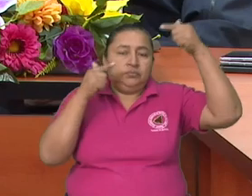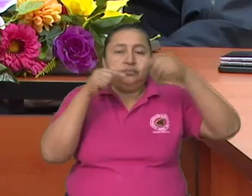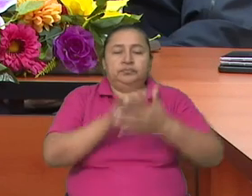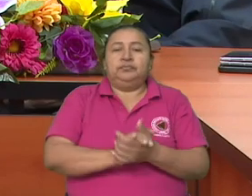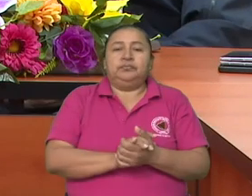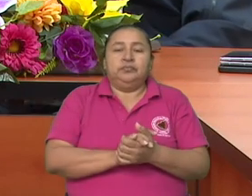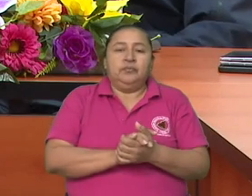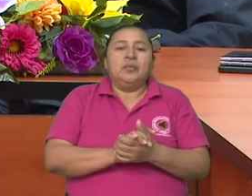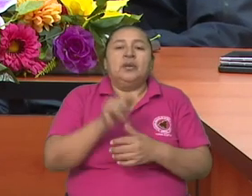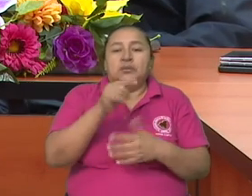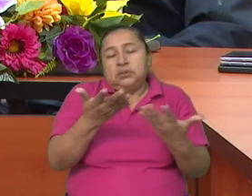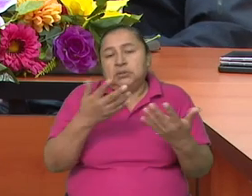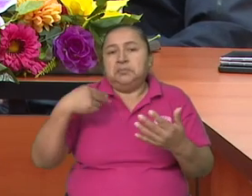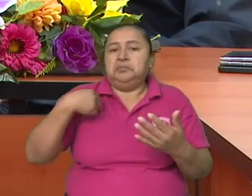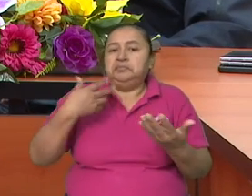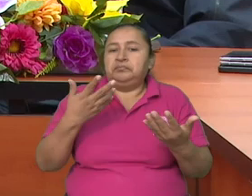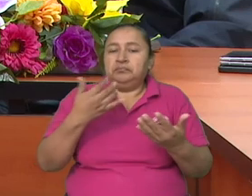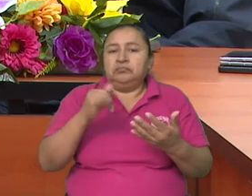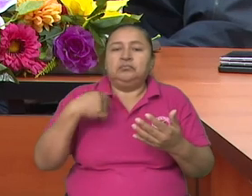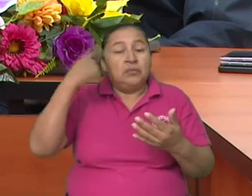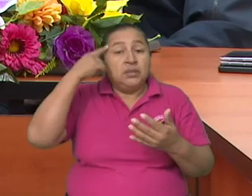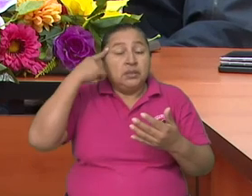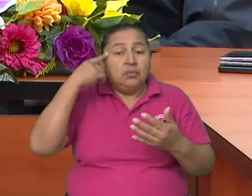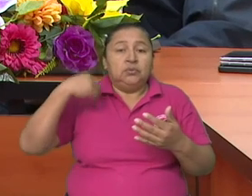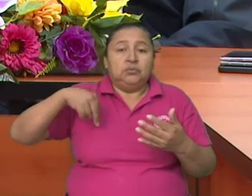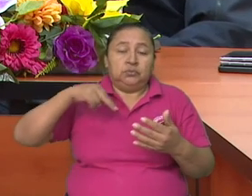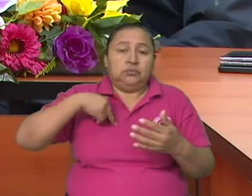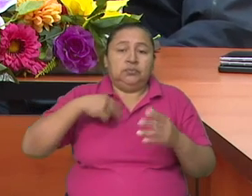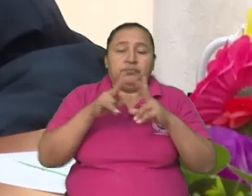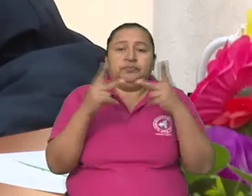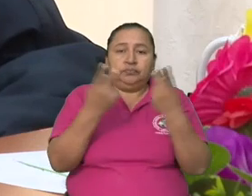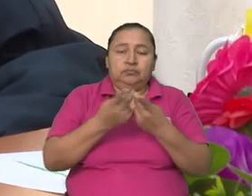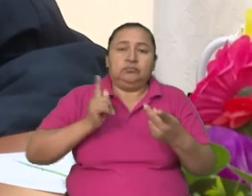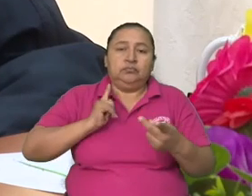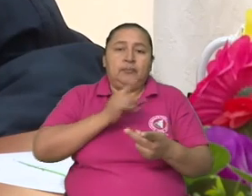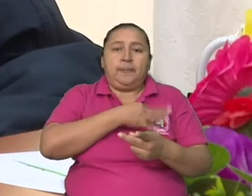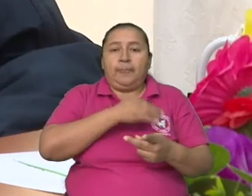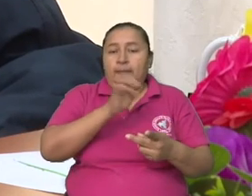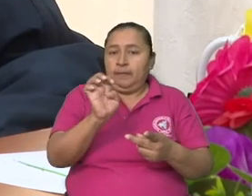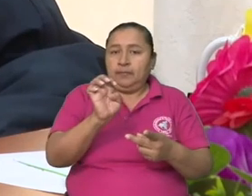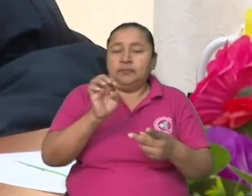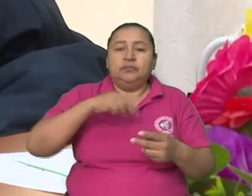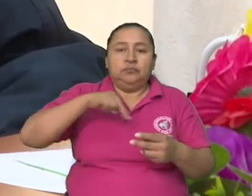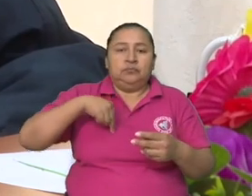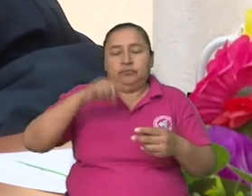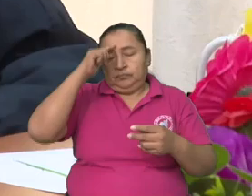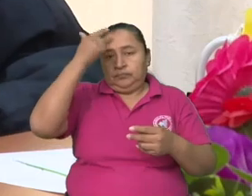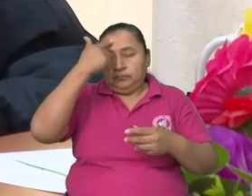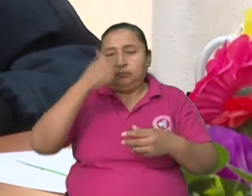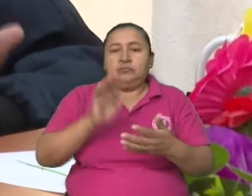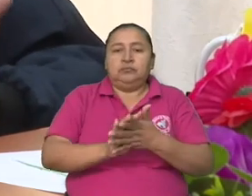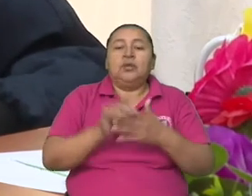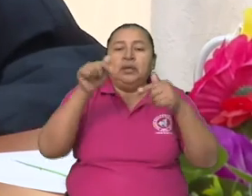Sandino. Así que nosotros consideramos que nuestro pueblo tiene fe en nuestro gobierno,